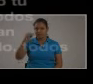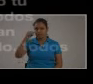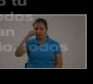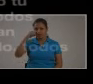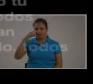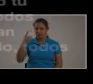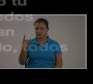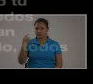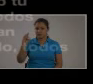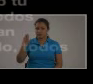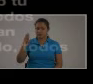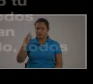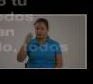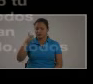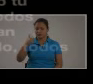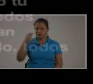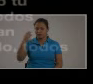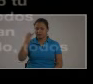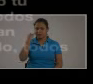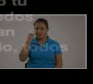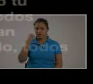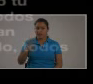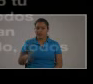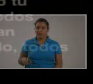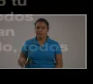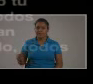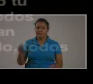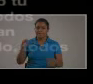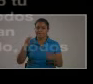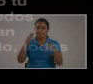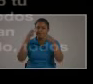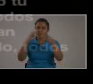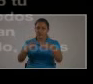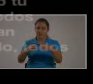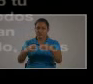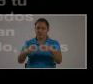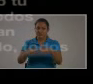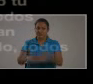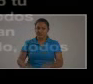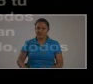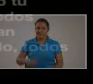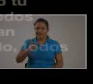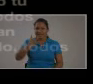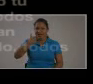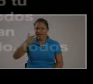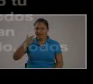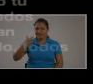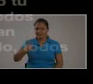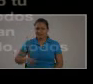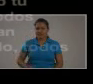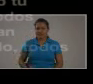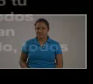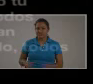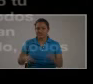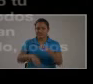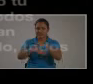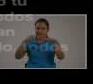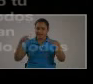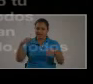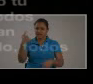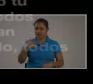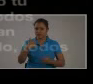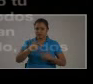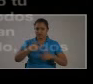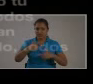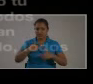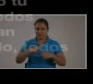dar vuelta, pondré garfios en tus quijadas y te sacaré con todo tu ejército, caballos